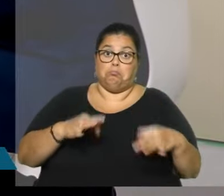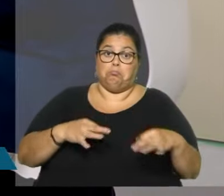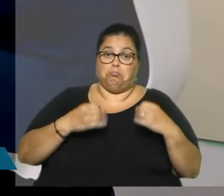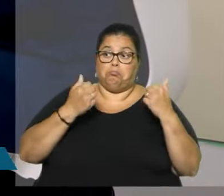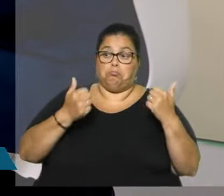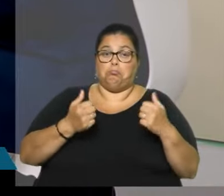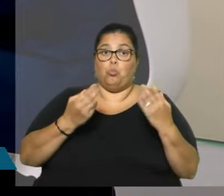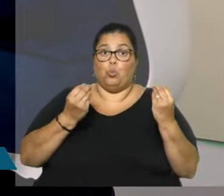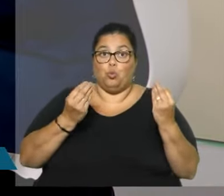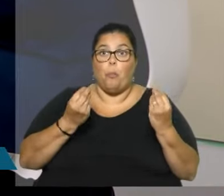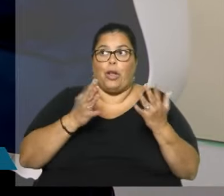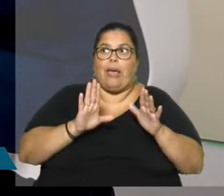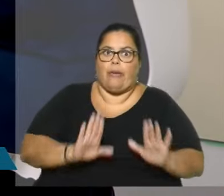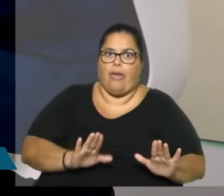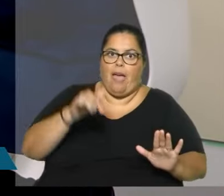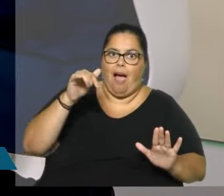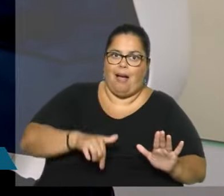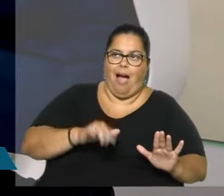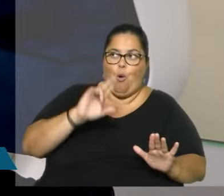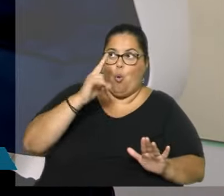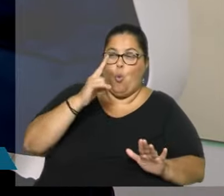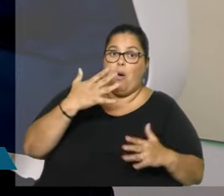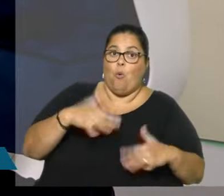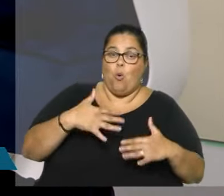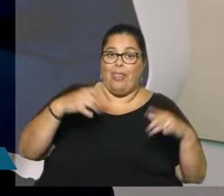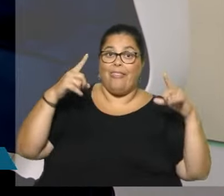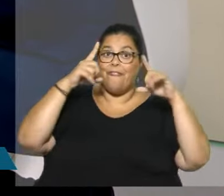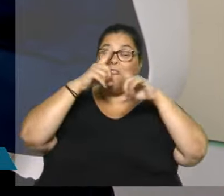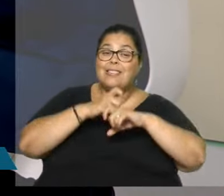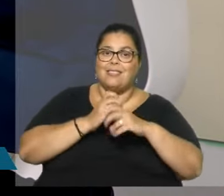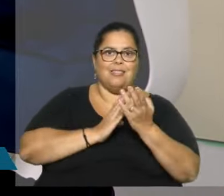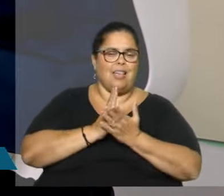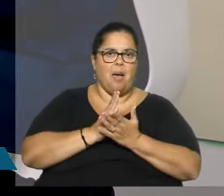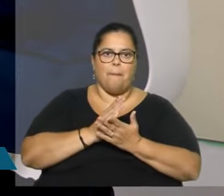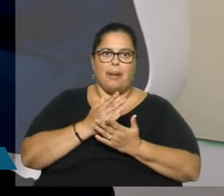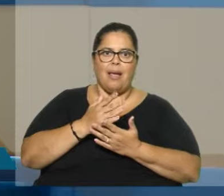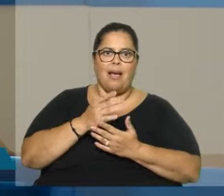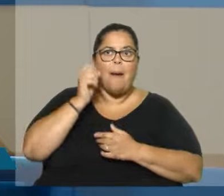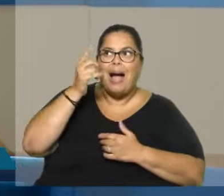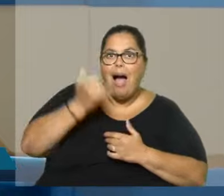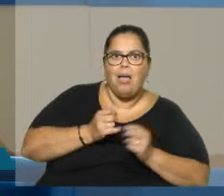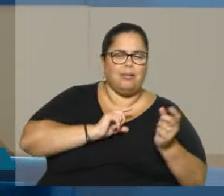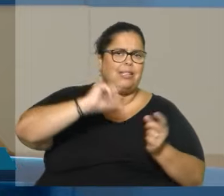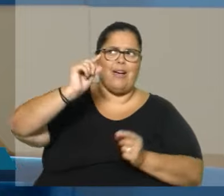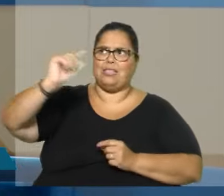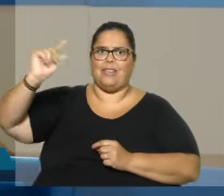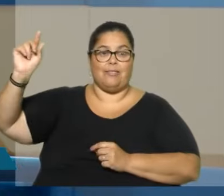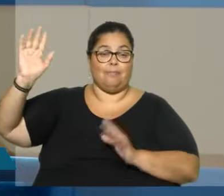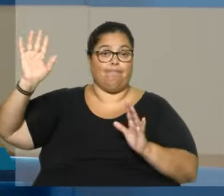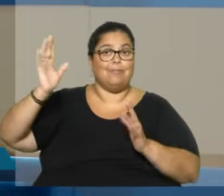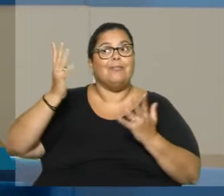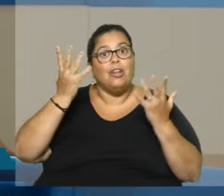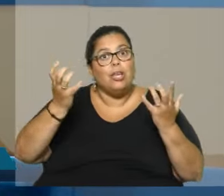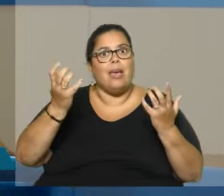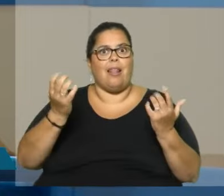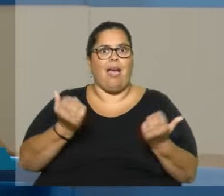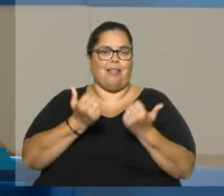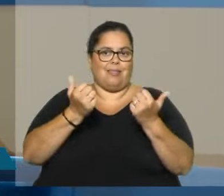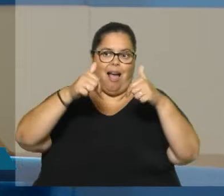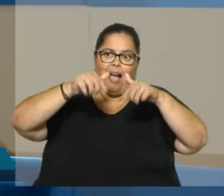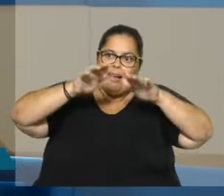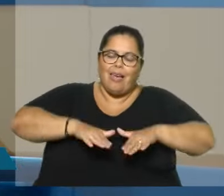eh Porque retener los talentos uruguayos ha sido un un déficit histórico Bueno es lo que se intenta este las tecnologías de la información